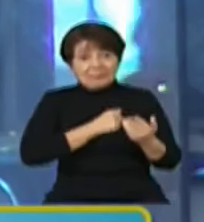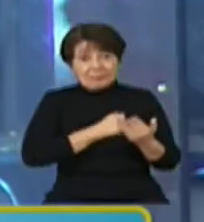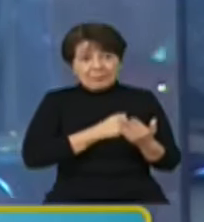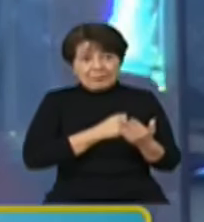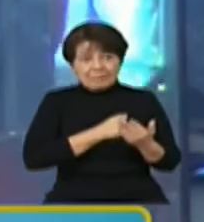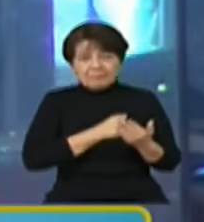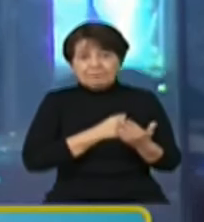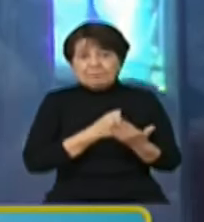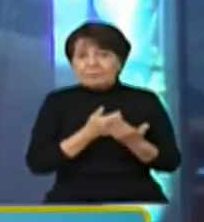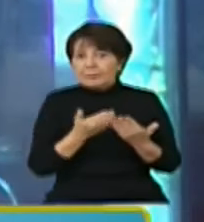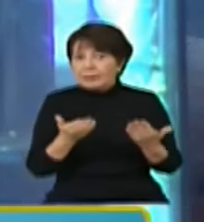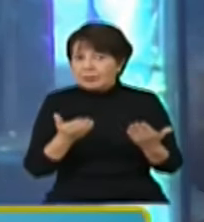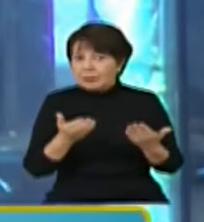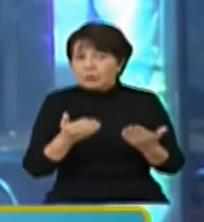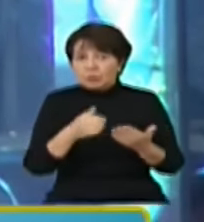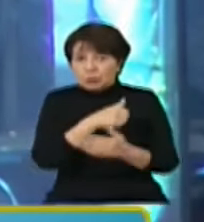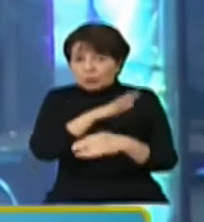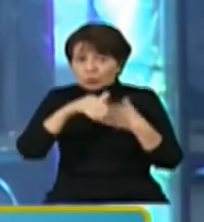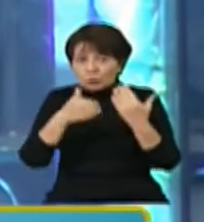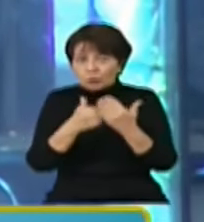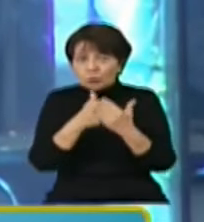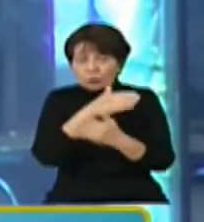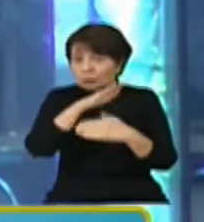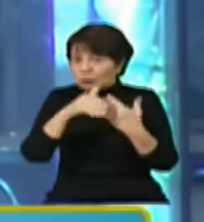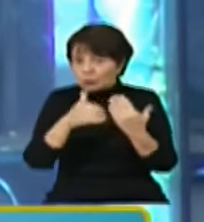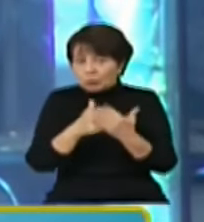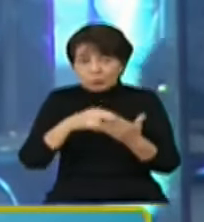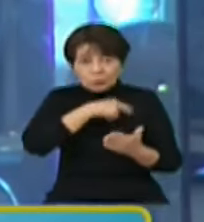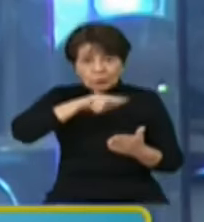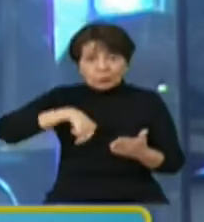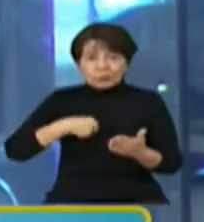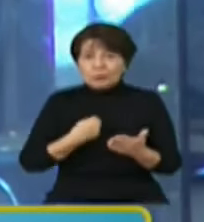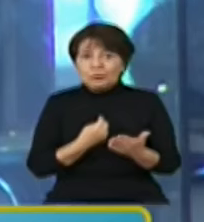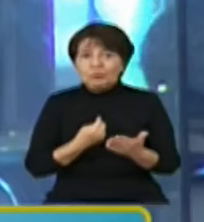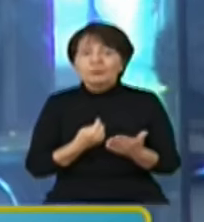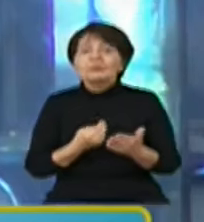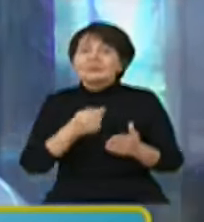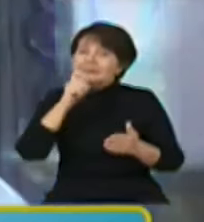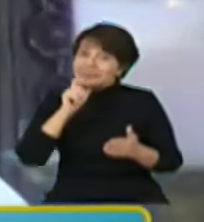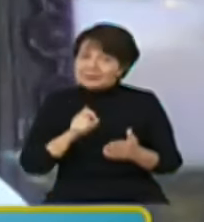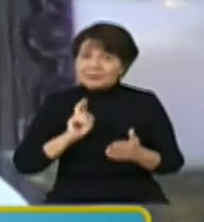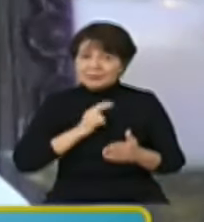¿No es algo así lo que todos nosotros necesitamos?